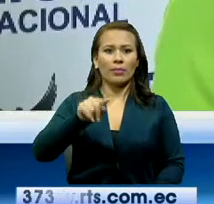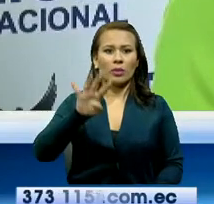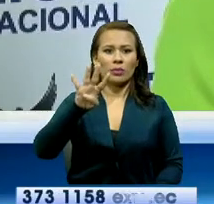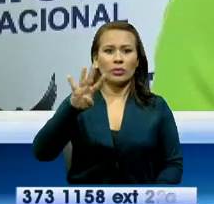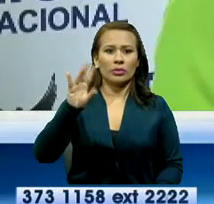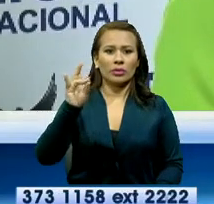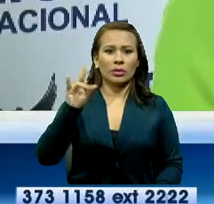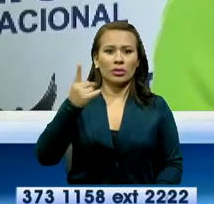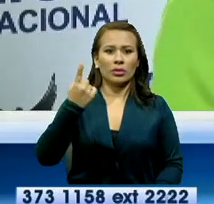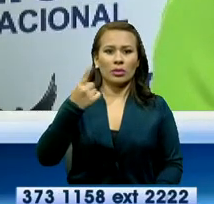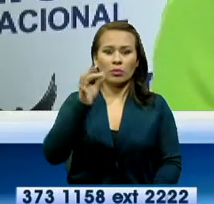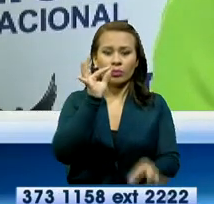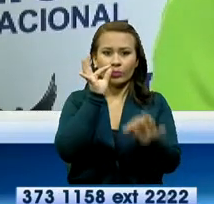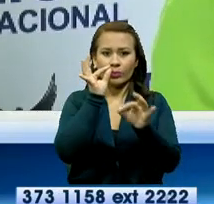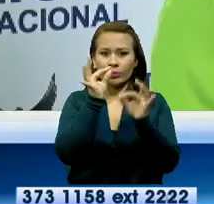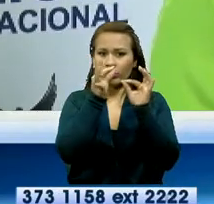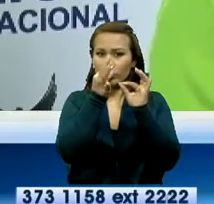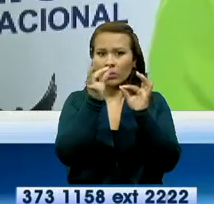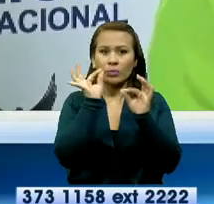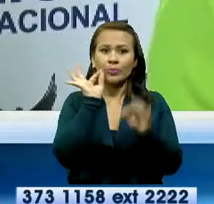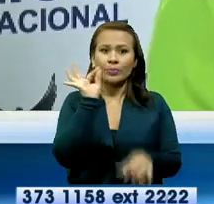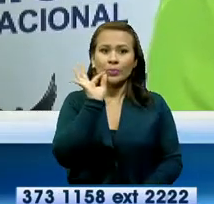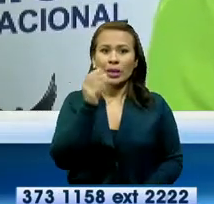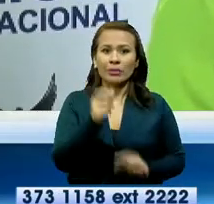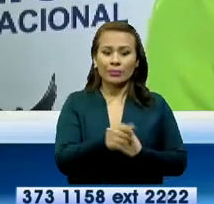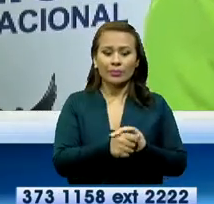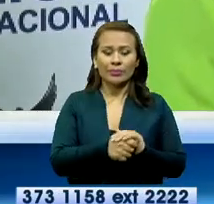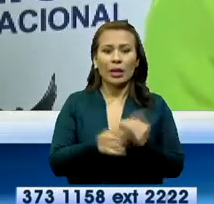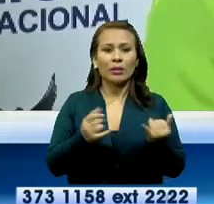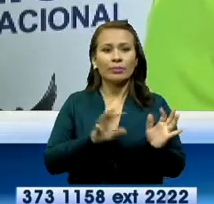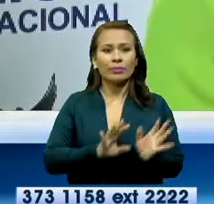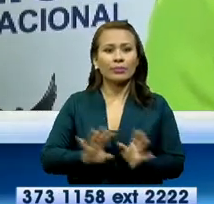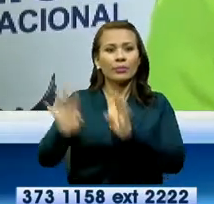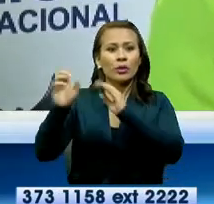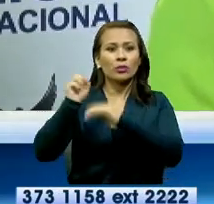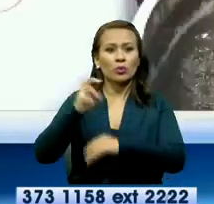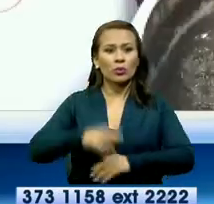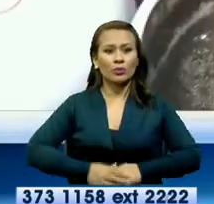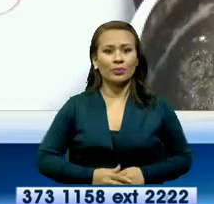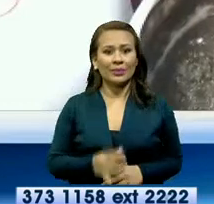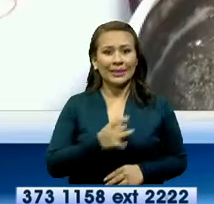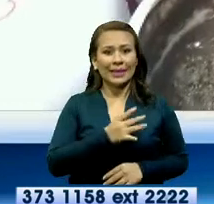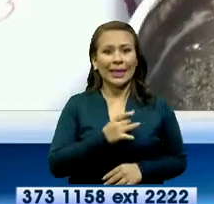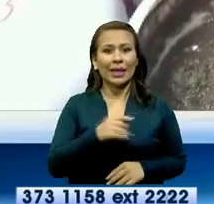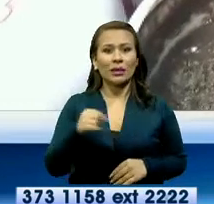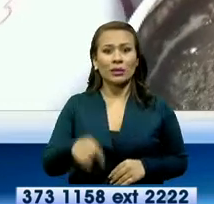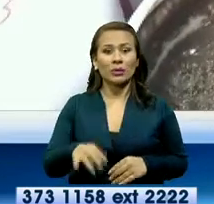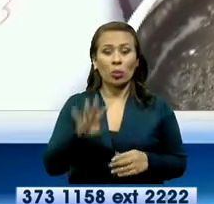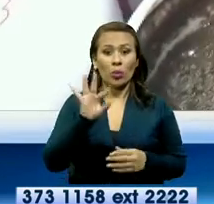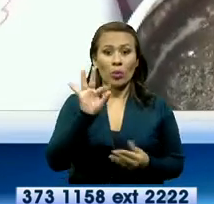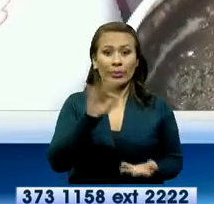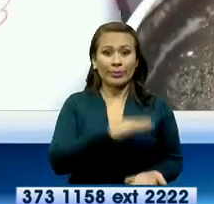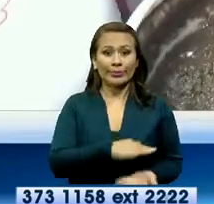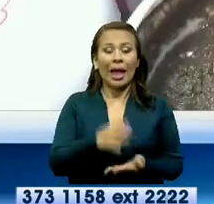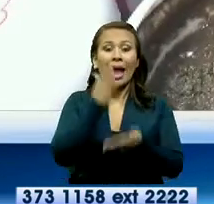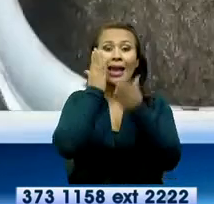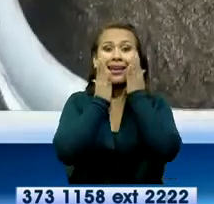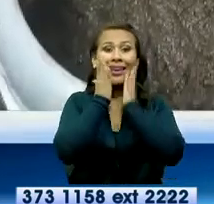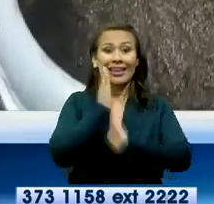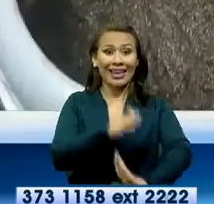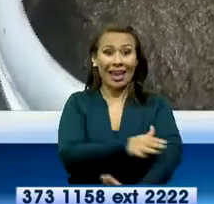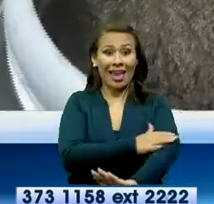2.471 gramos de marihuana ocultos en su equipaje que tenían como destino el país del sur, Chile. En estos 9 envases de cremas corporales fueron